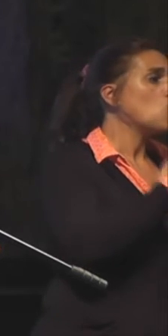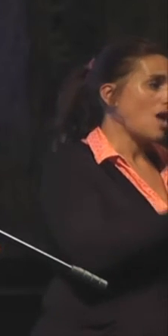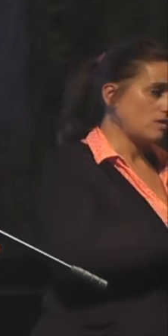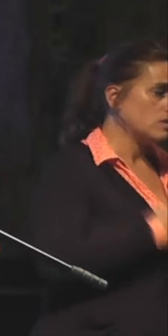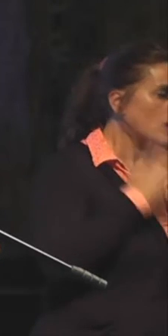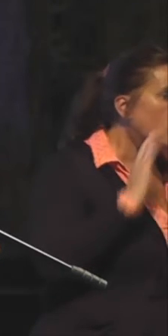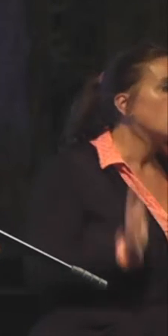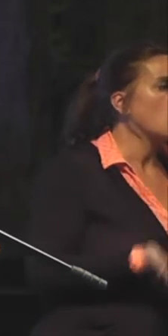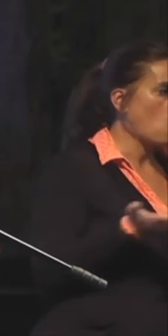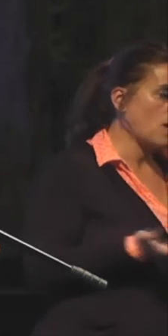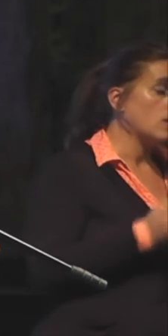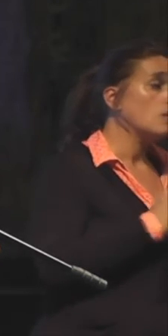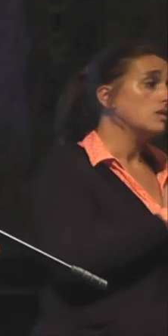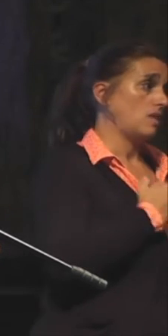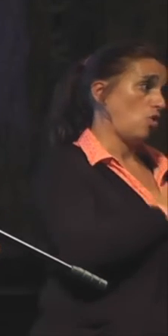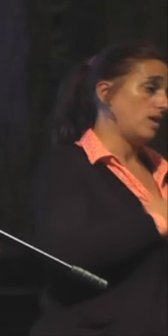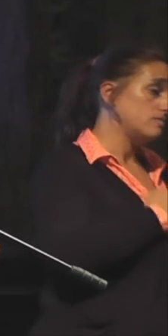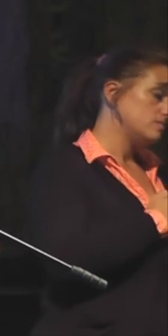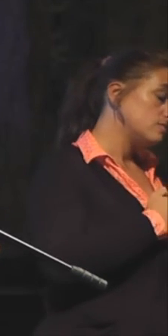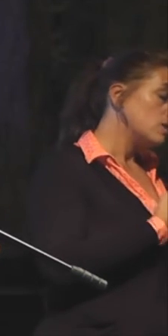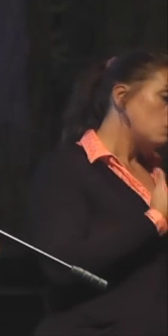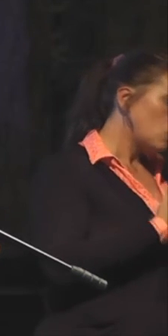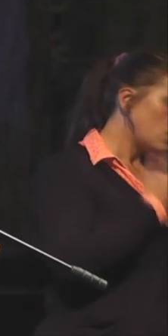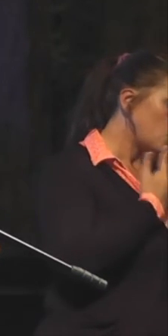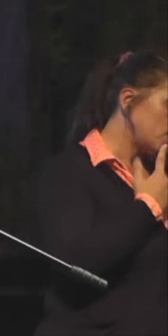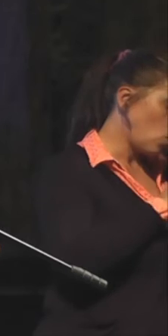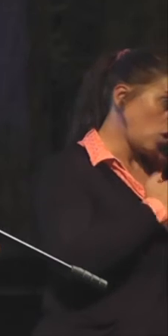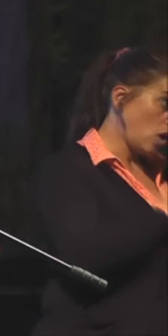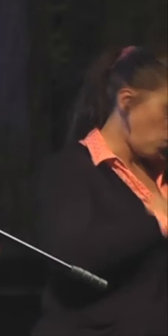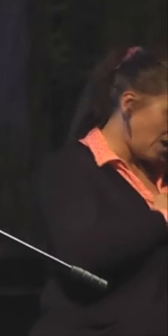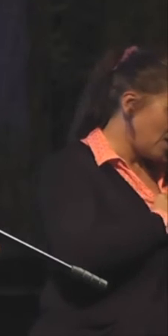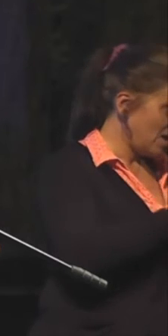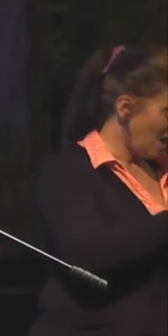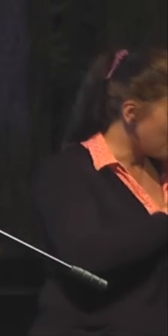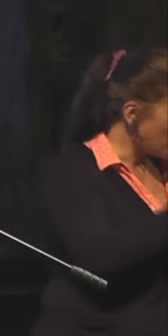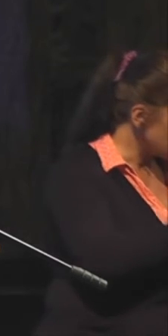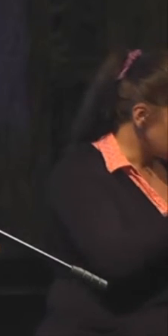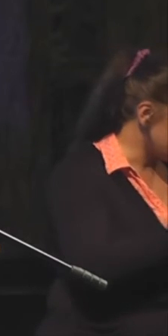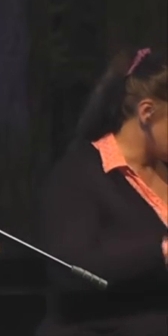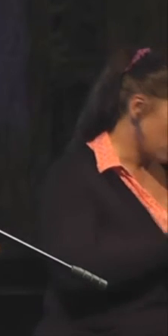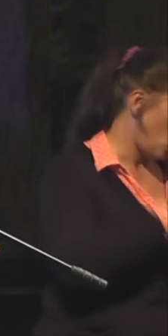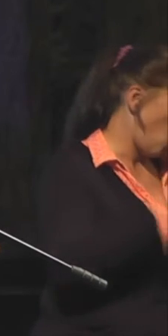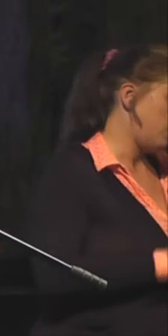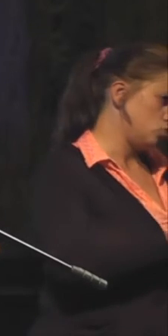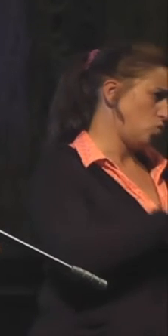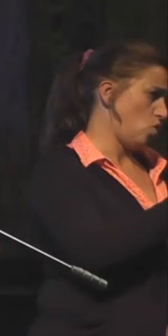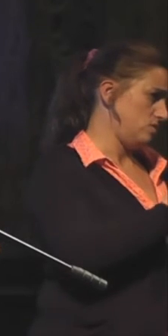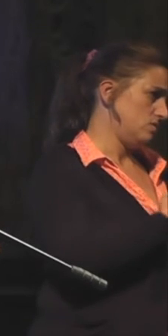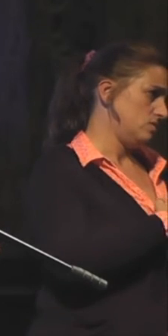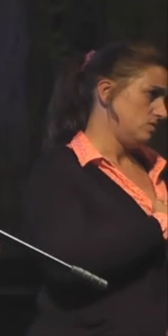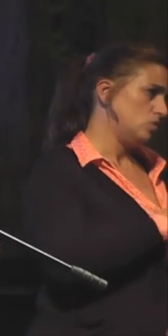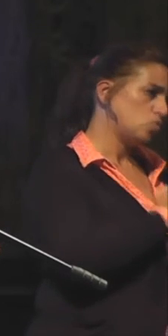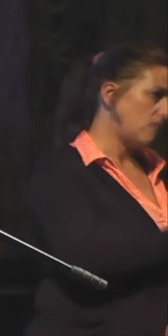y le debe doler porque el político que no de le duele la vida lo demás ya no está cumpliendo con su rol en